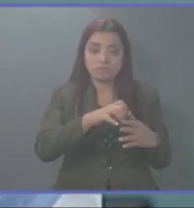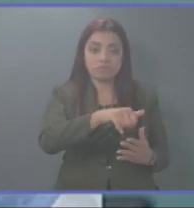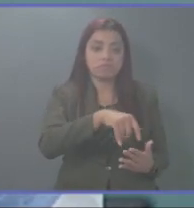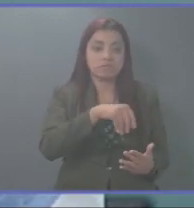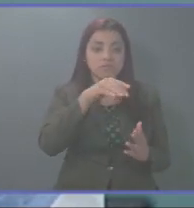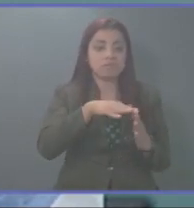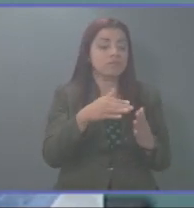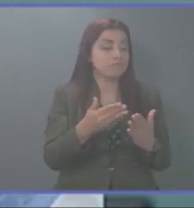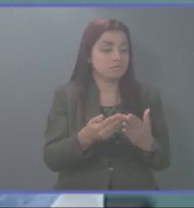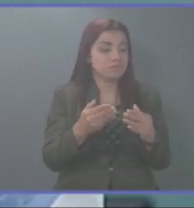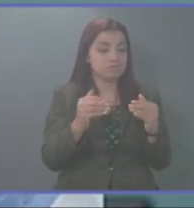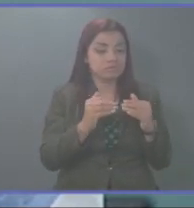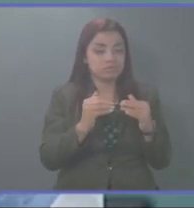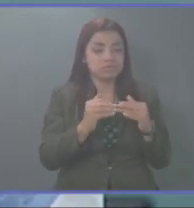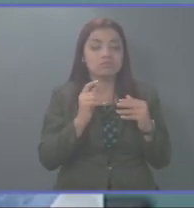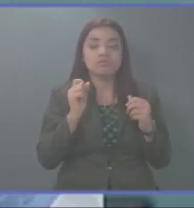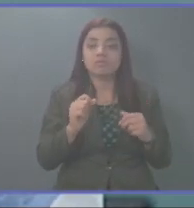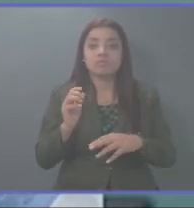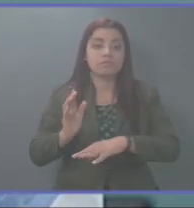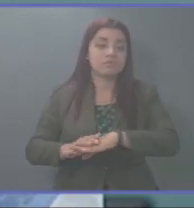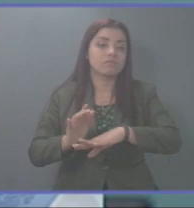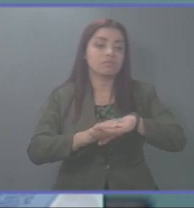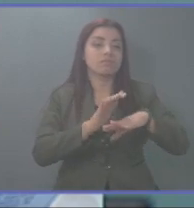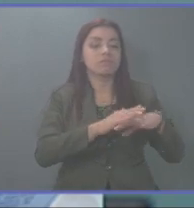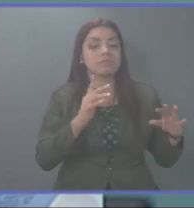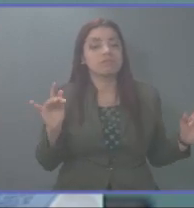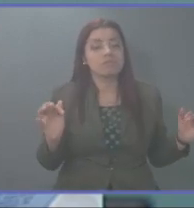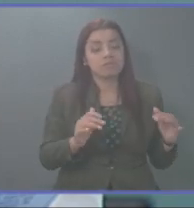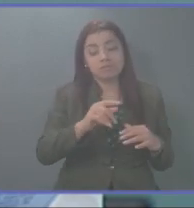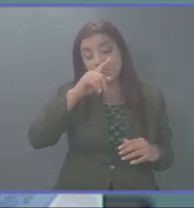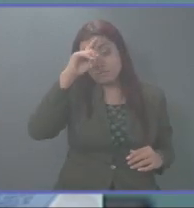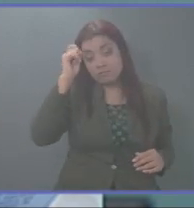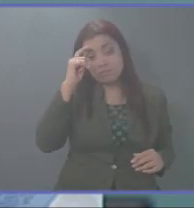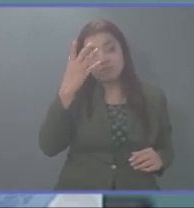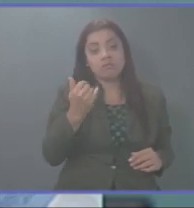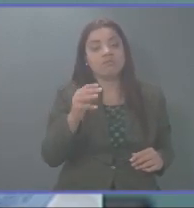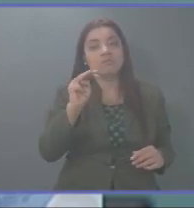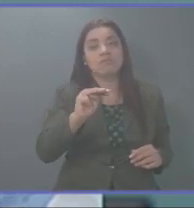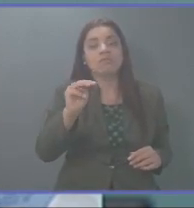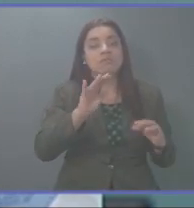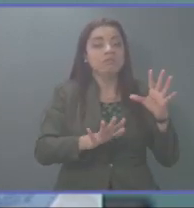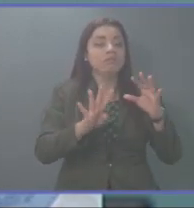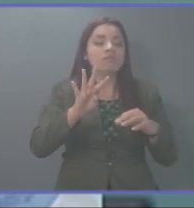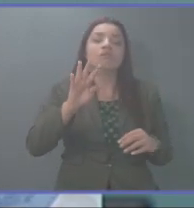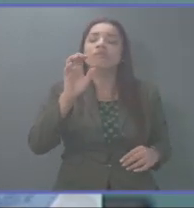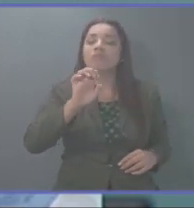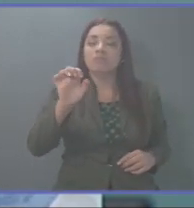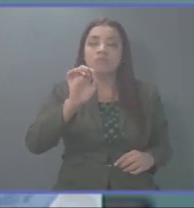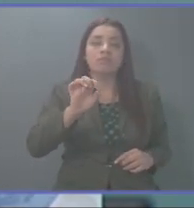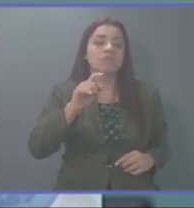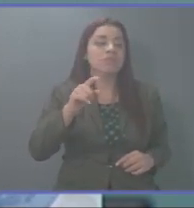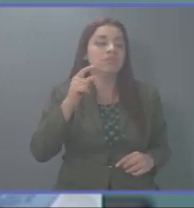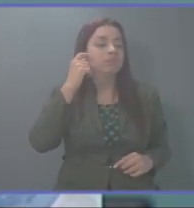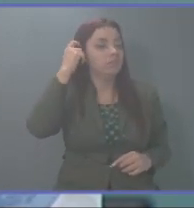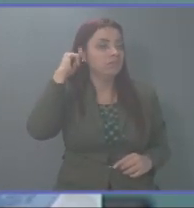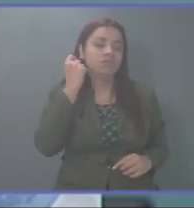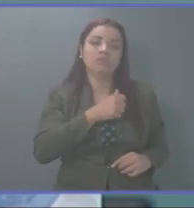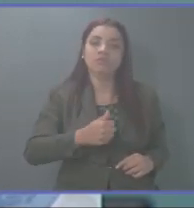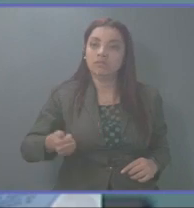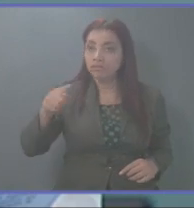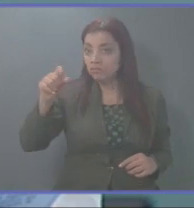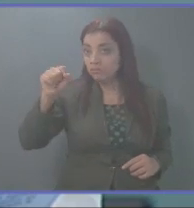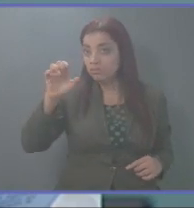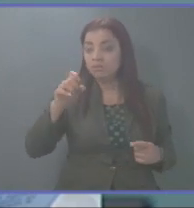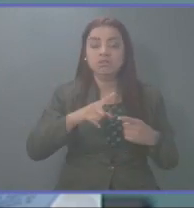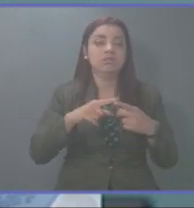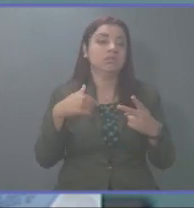expediente. Adicionalmente, se convocó a reunión de trabajo el día martes 14 de enero del presente año a los magistrados del Tribunal Supremo Electoral,